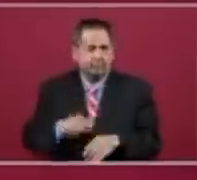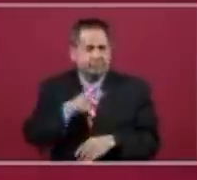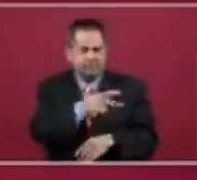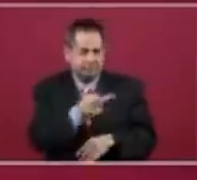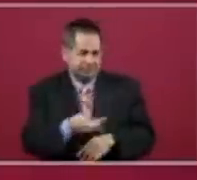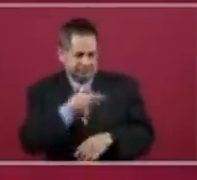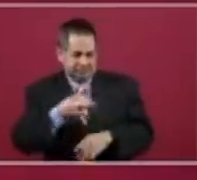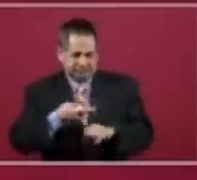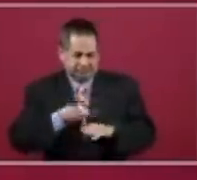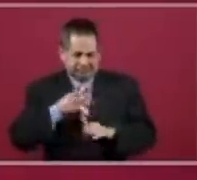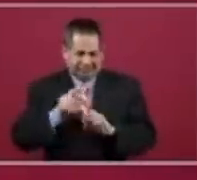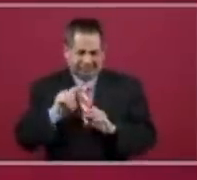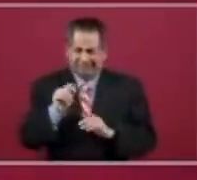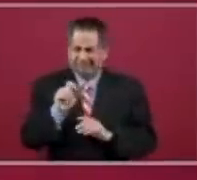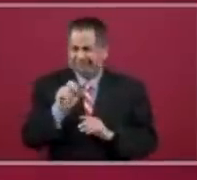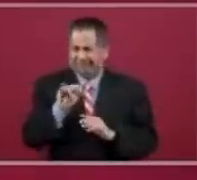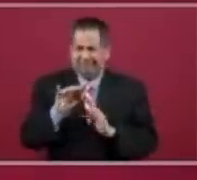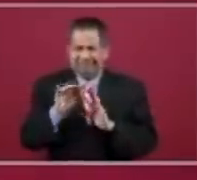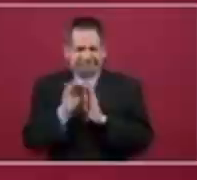¿no? Yo creo que